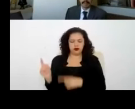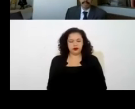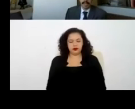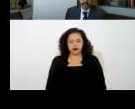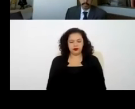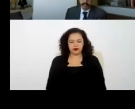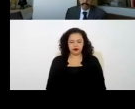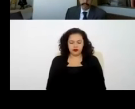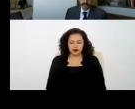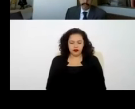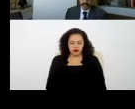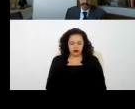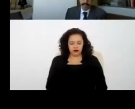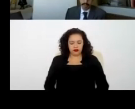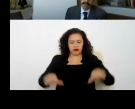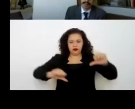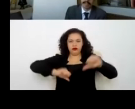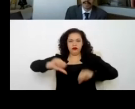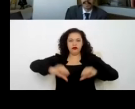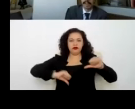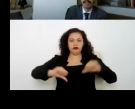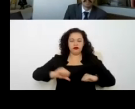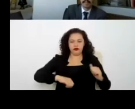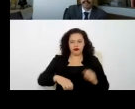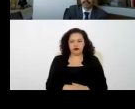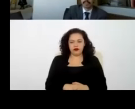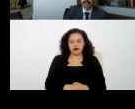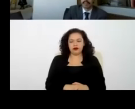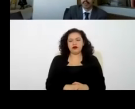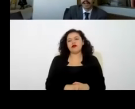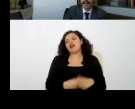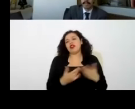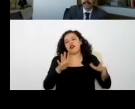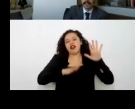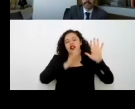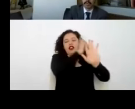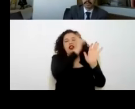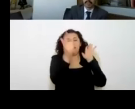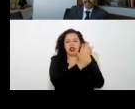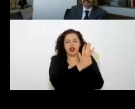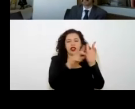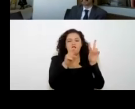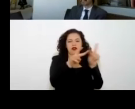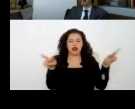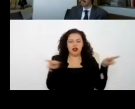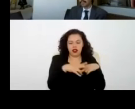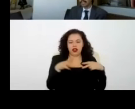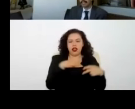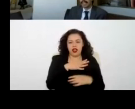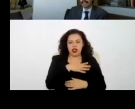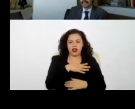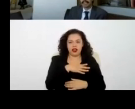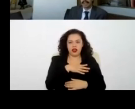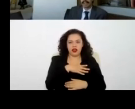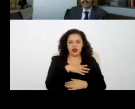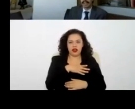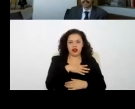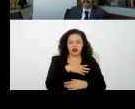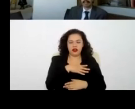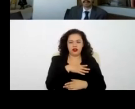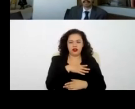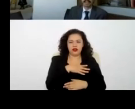varias actividades pues, que como establece la ley se consideran vulnerables puesto que tienen